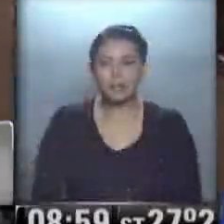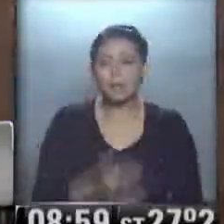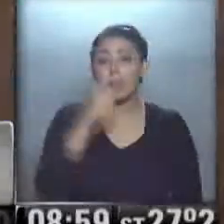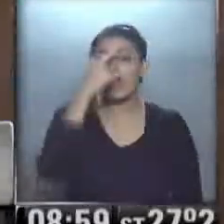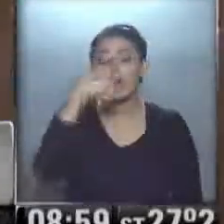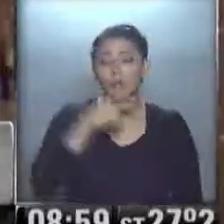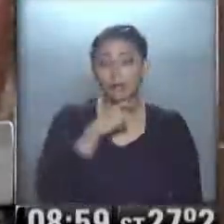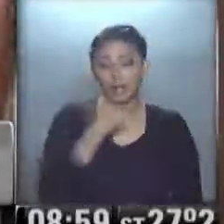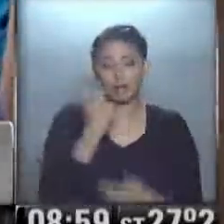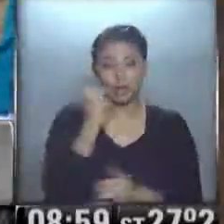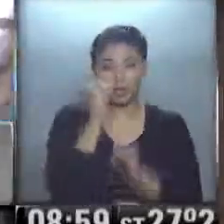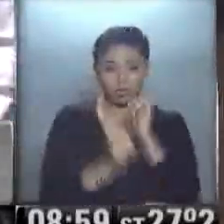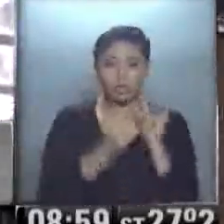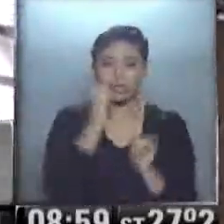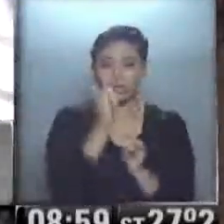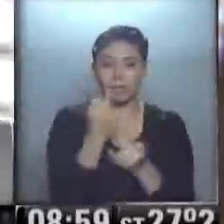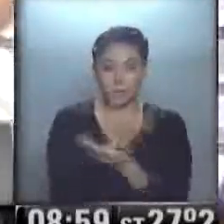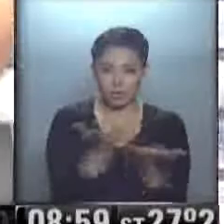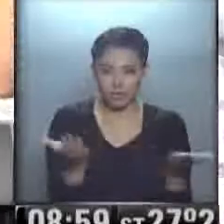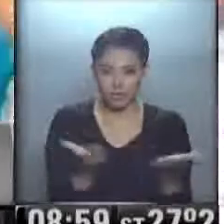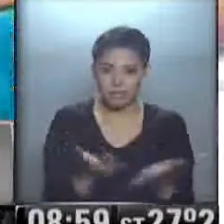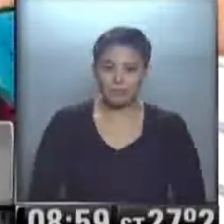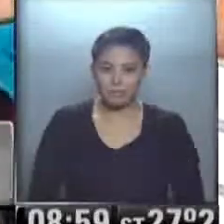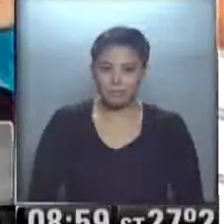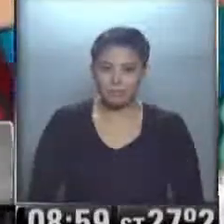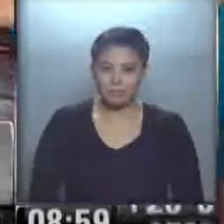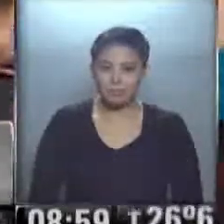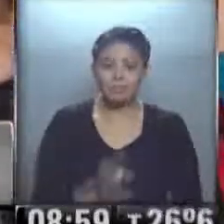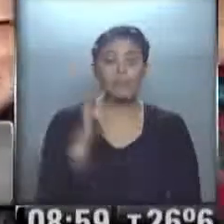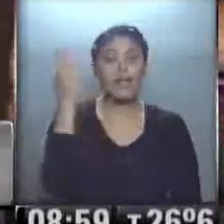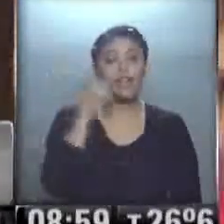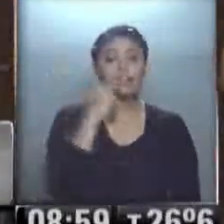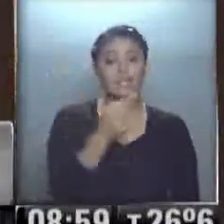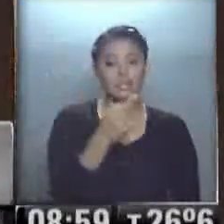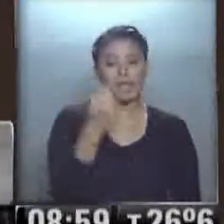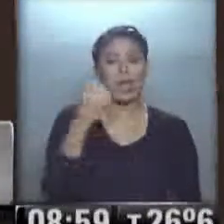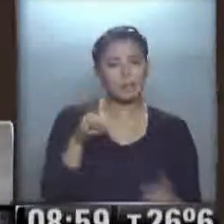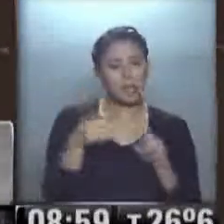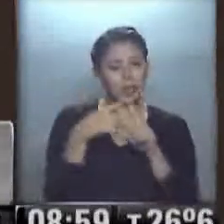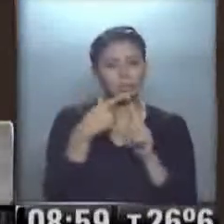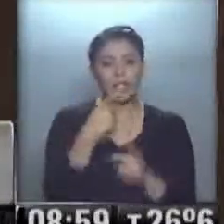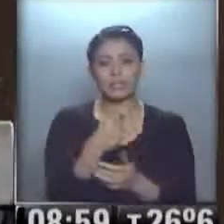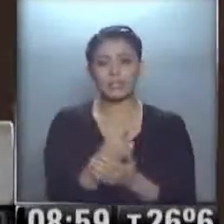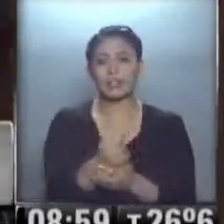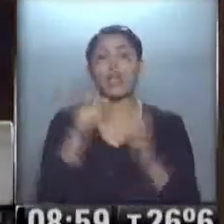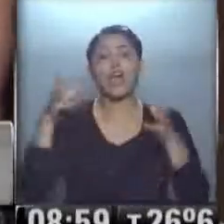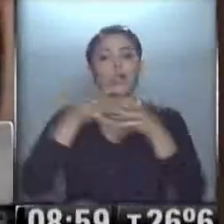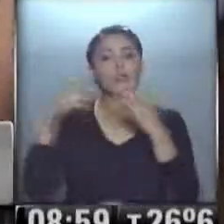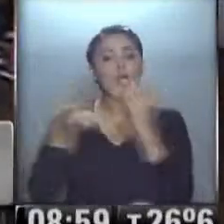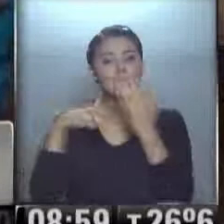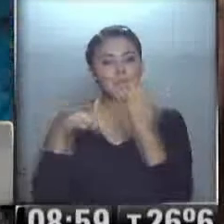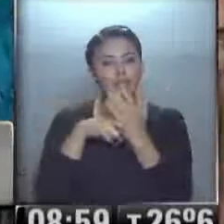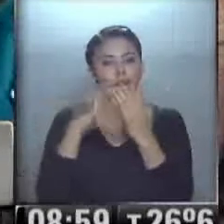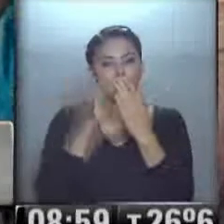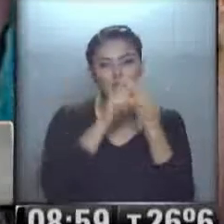queremos destacar es esto que decíamos al principio la presencia de los inspectores del